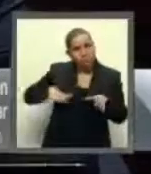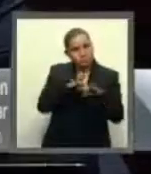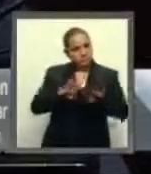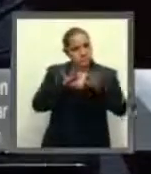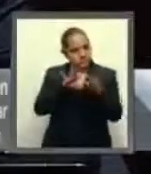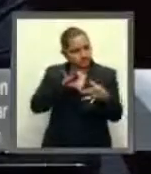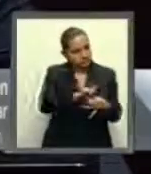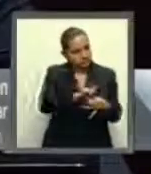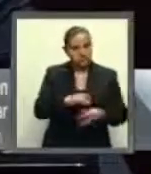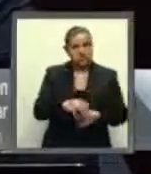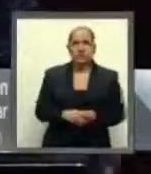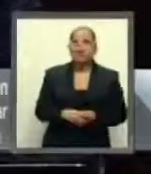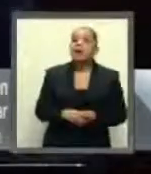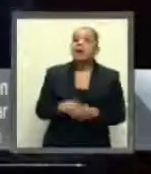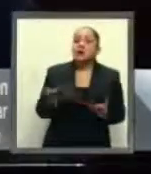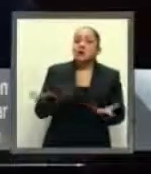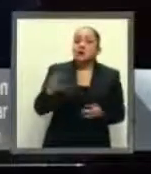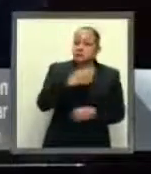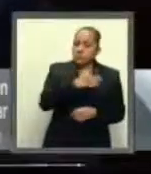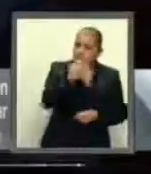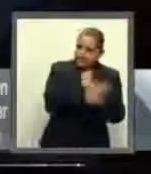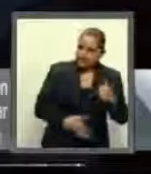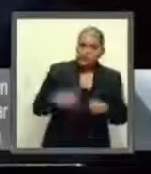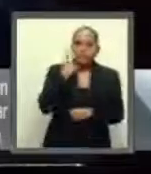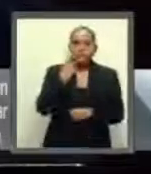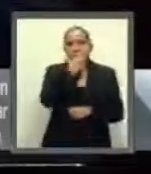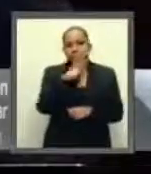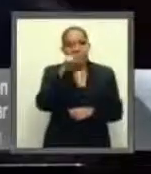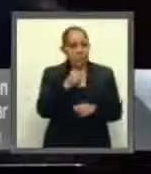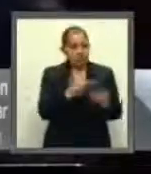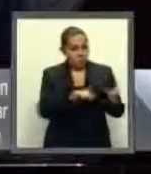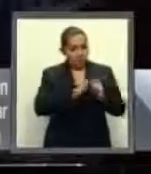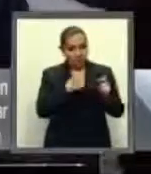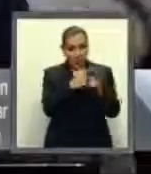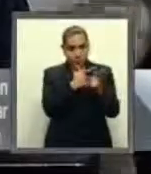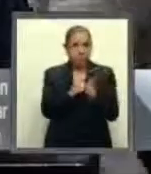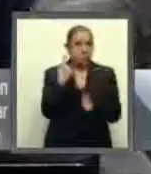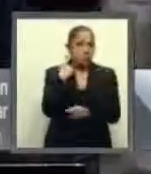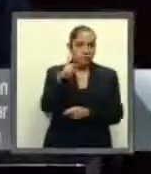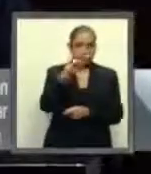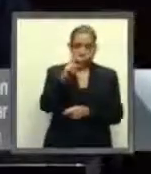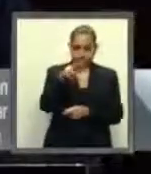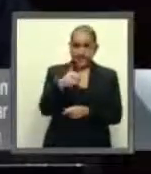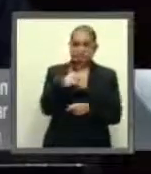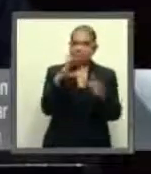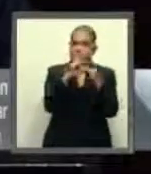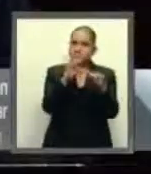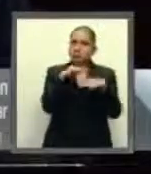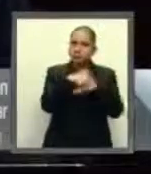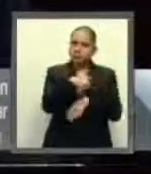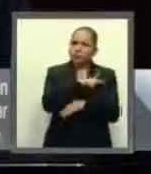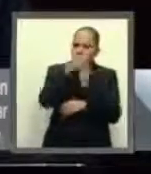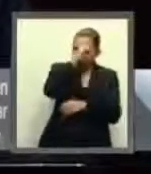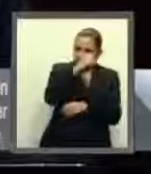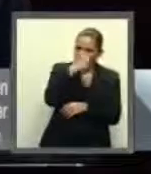diputadas y diputados, a nombre de los integrantes del Grupo Parlamentario de Morena, manifestamos nuestra posición respecto al exhorto hacia